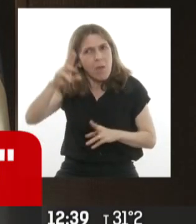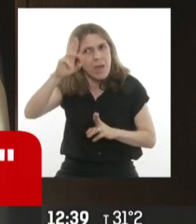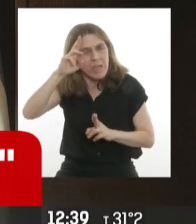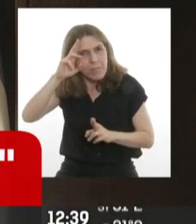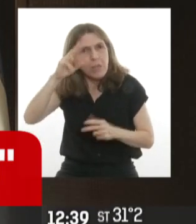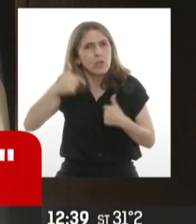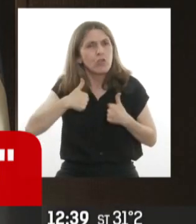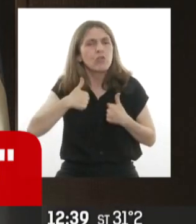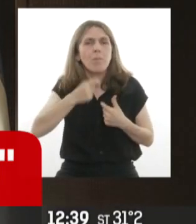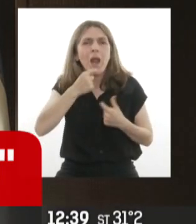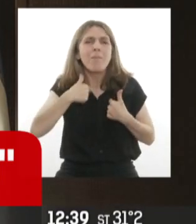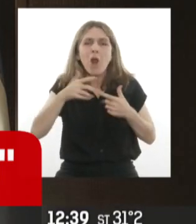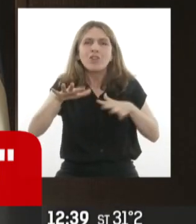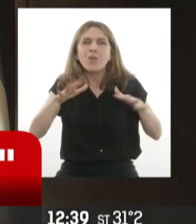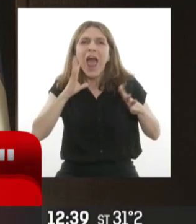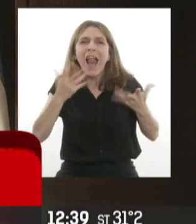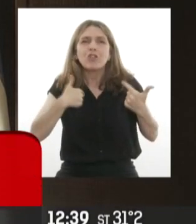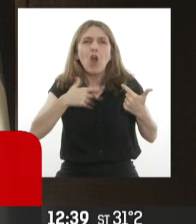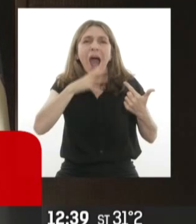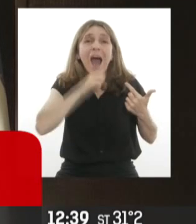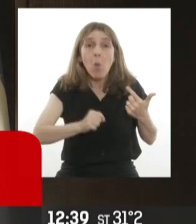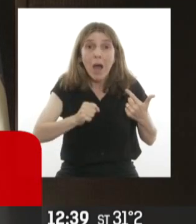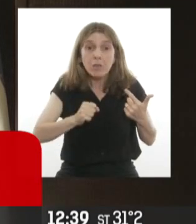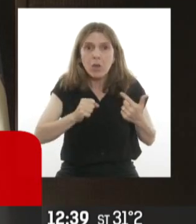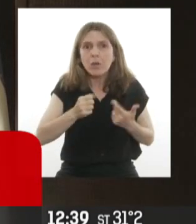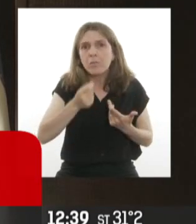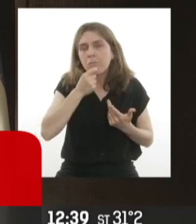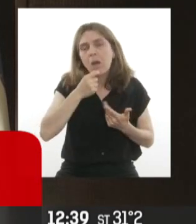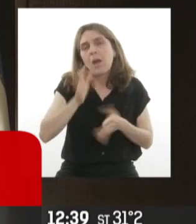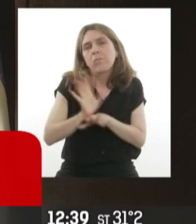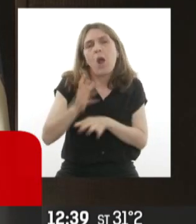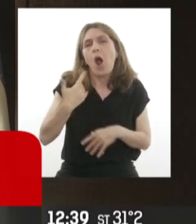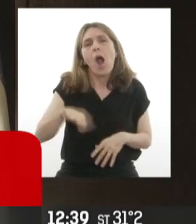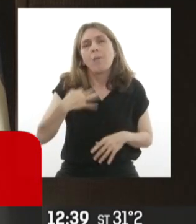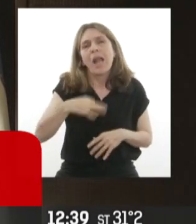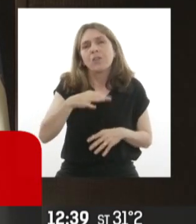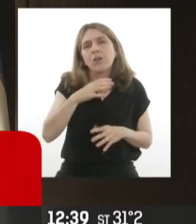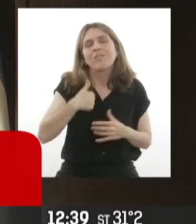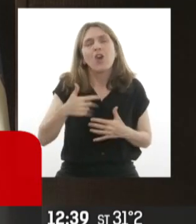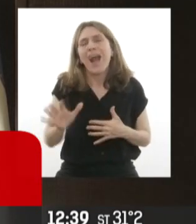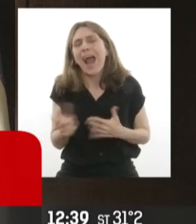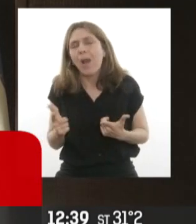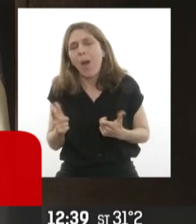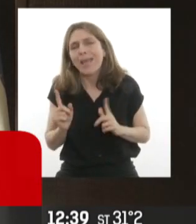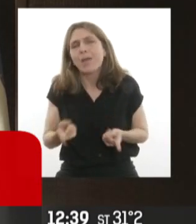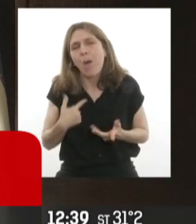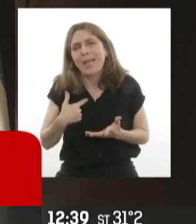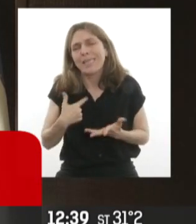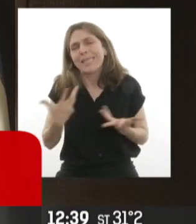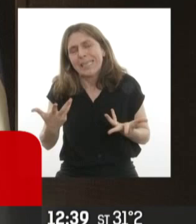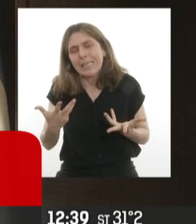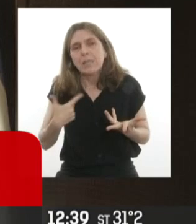tolero algo que estoy obligado a hacer pero que no tengo ganas de hacer. Y